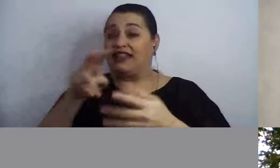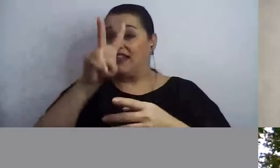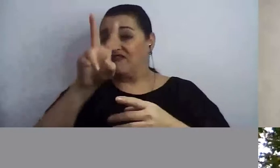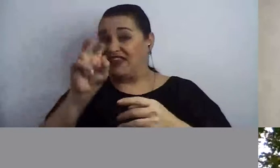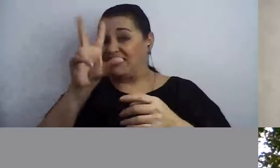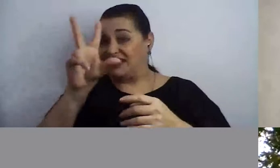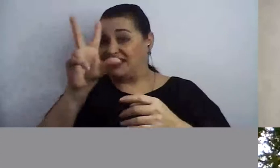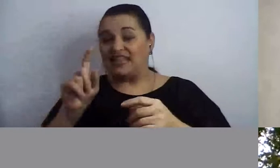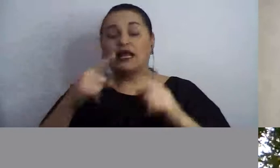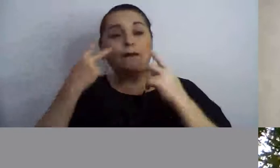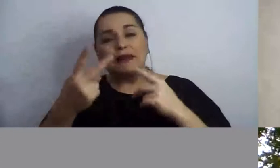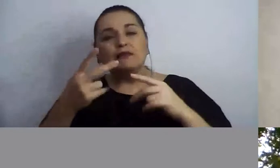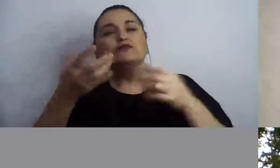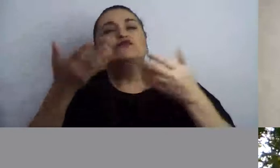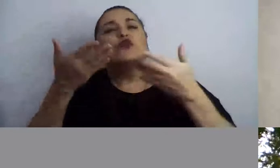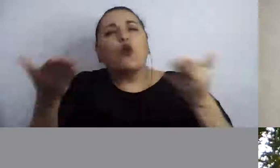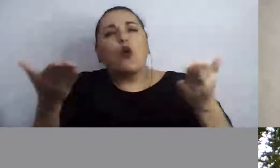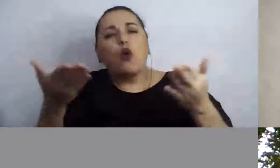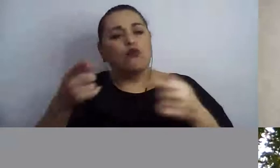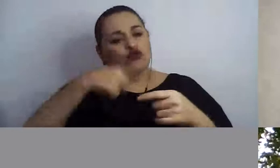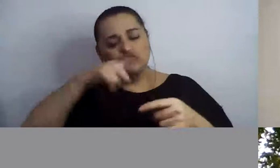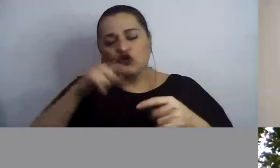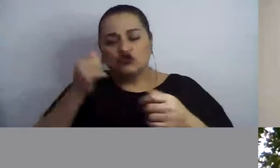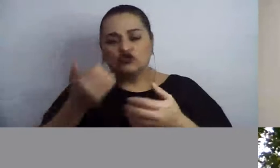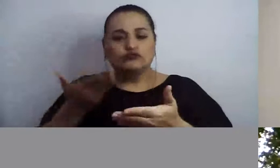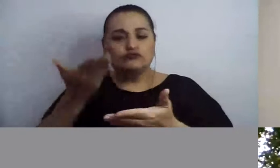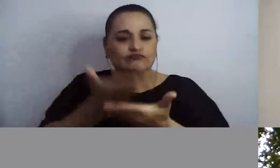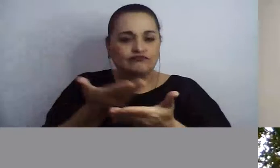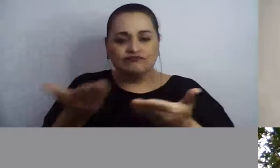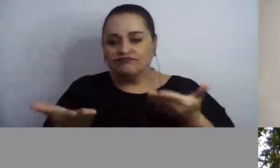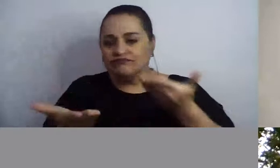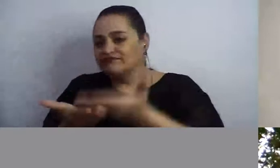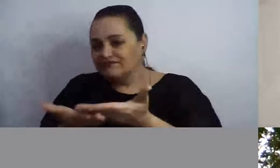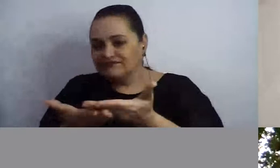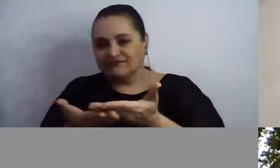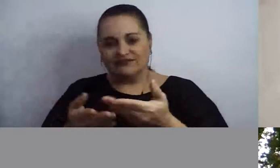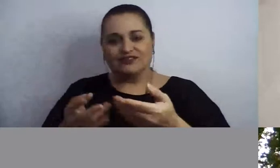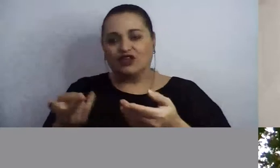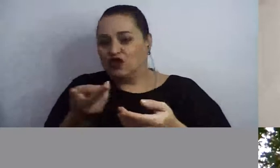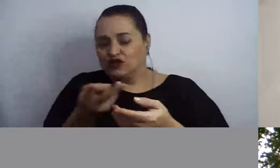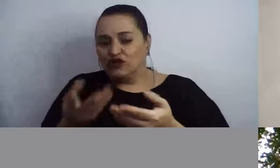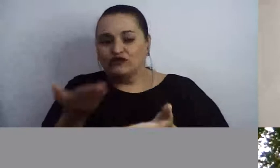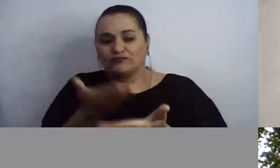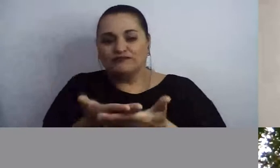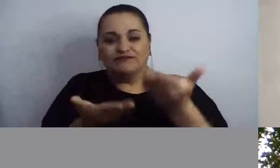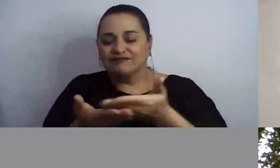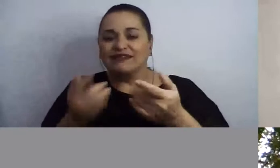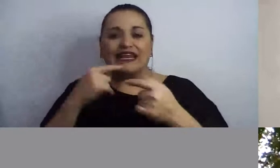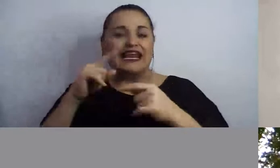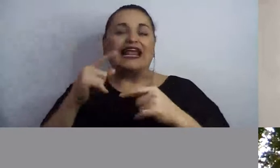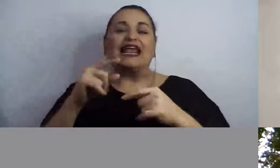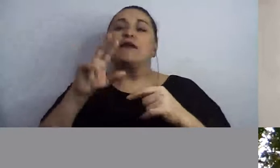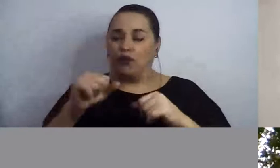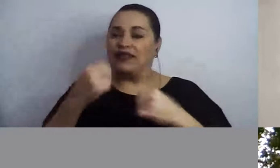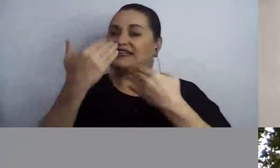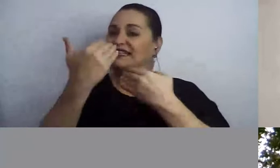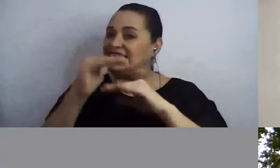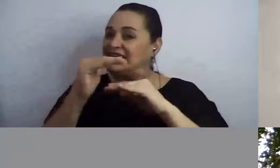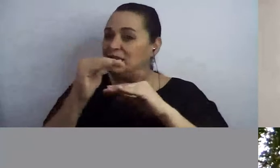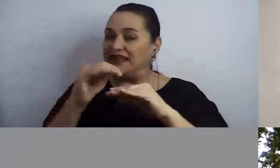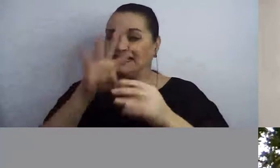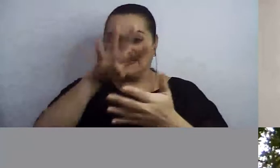justamente como uno contribuye con el otro y como les decía un poco a poner a delimitar claramente las poblaciones dentro de la